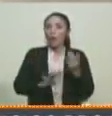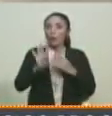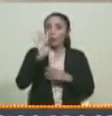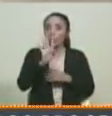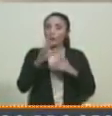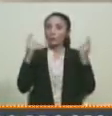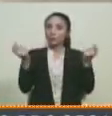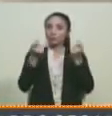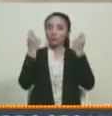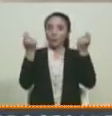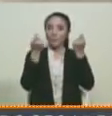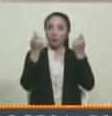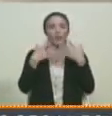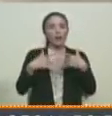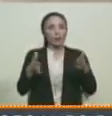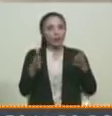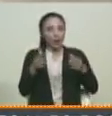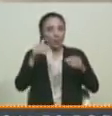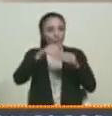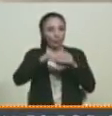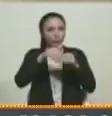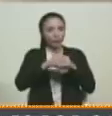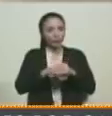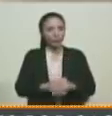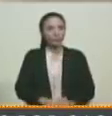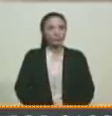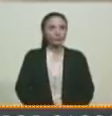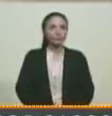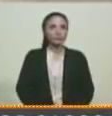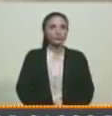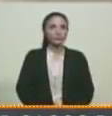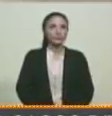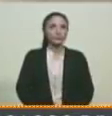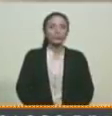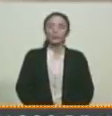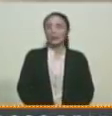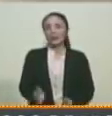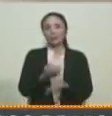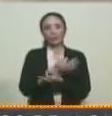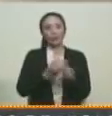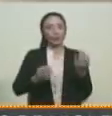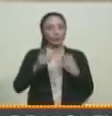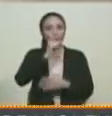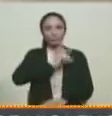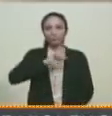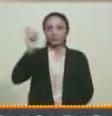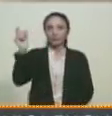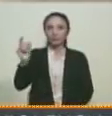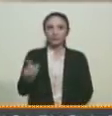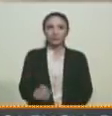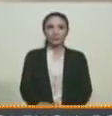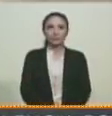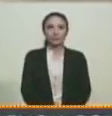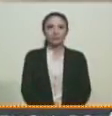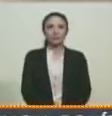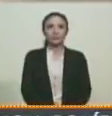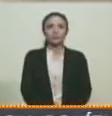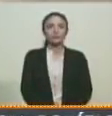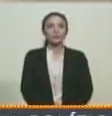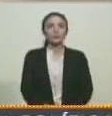seguidas, que como un récord inalcanzable hemos vivido. Récord inalcanzable,